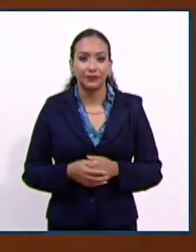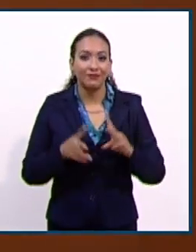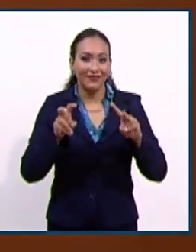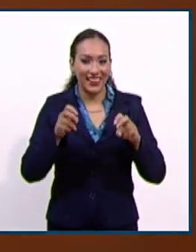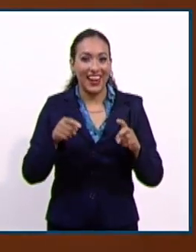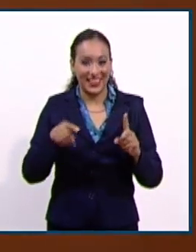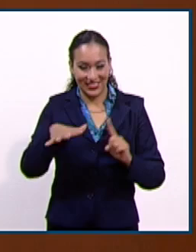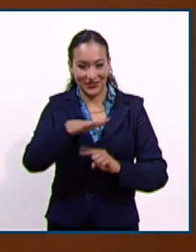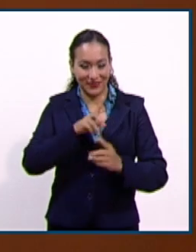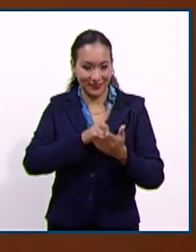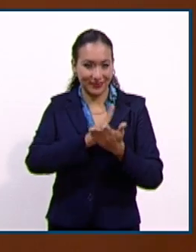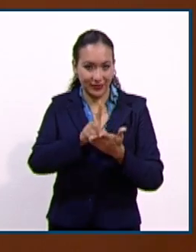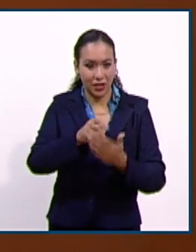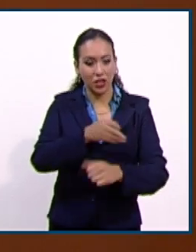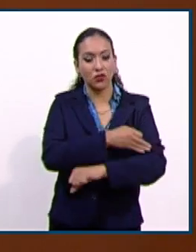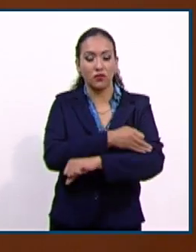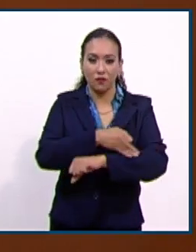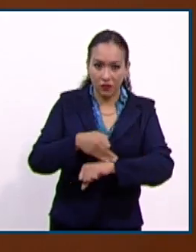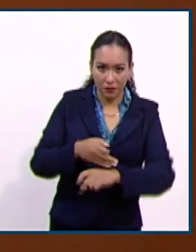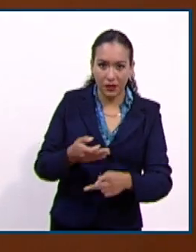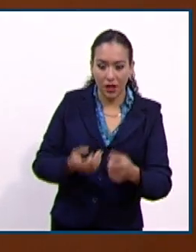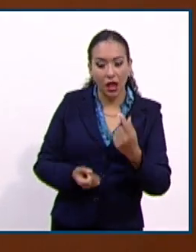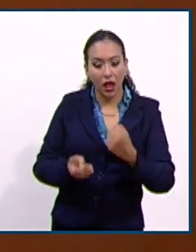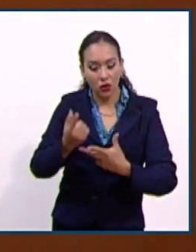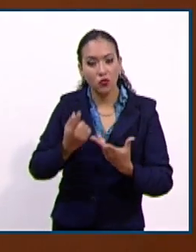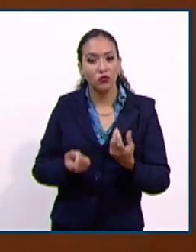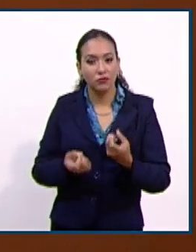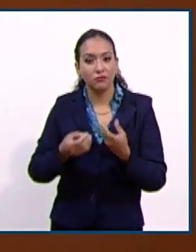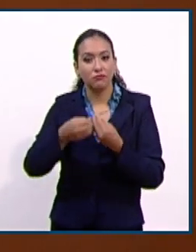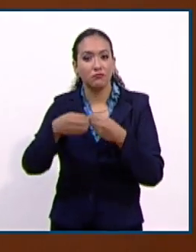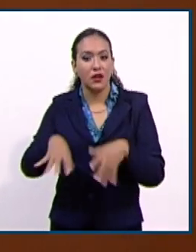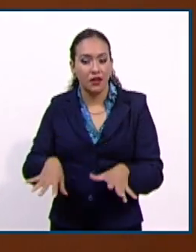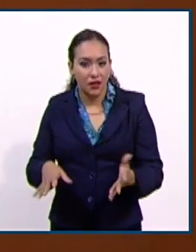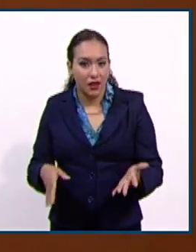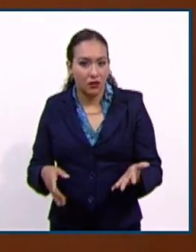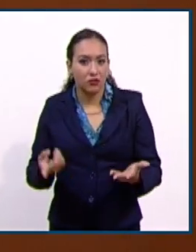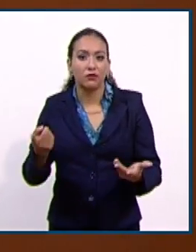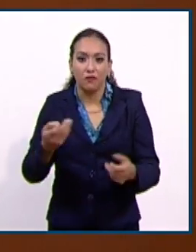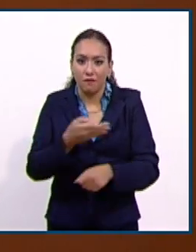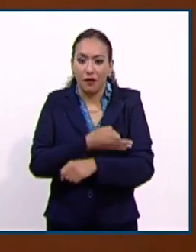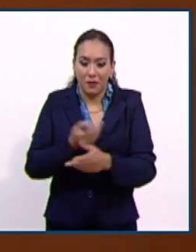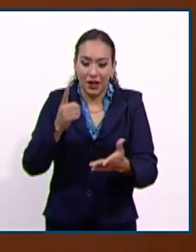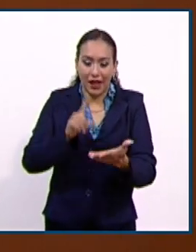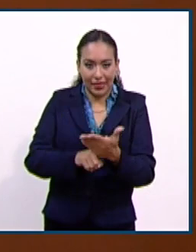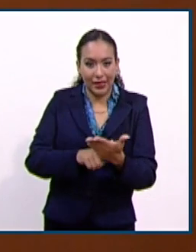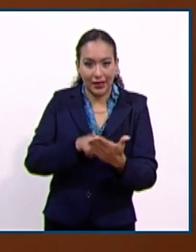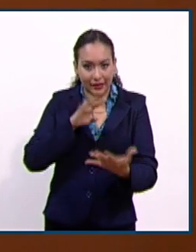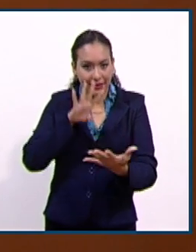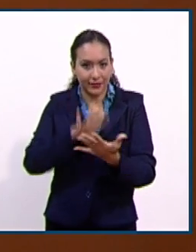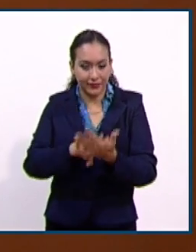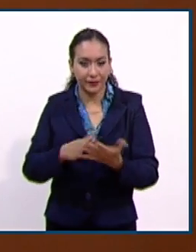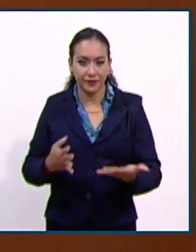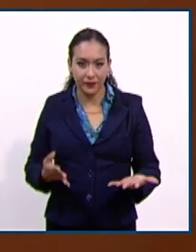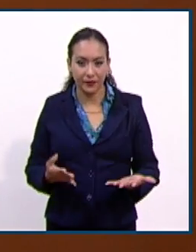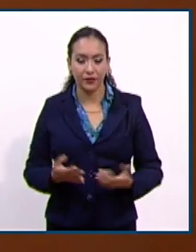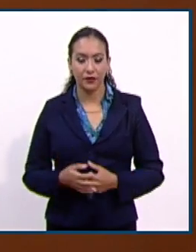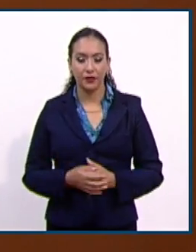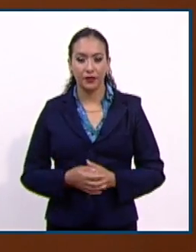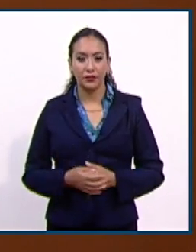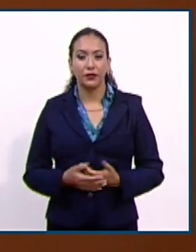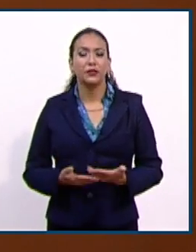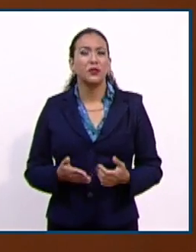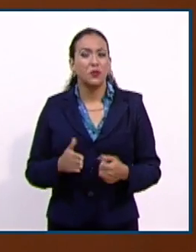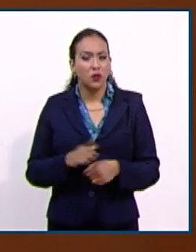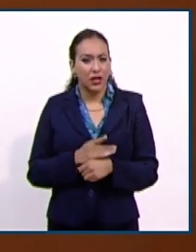derechos de las familias que han perdido a su familiar en prisión,